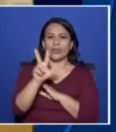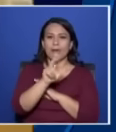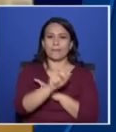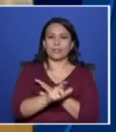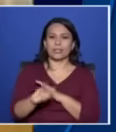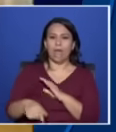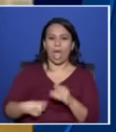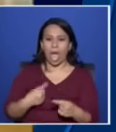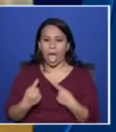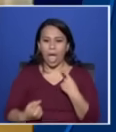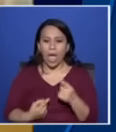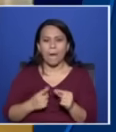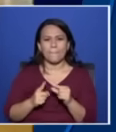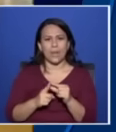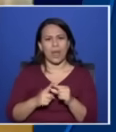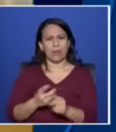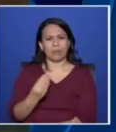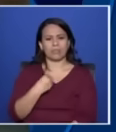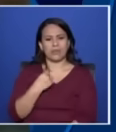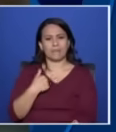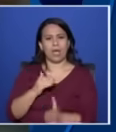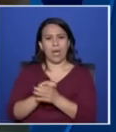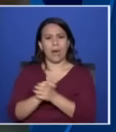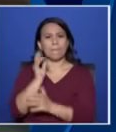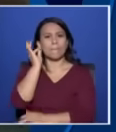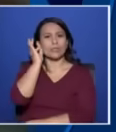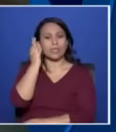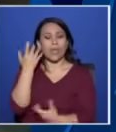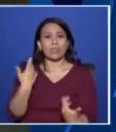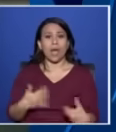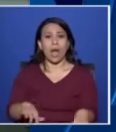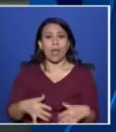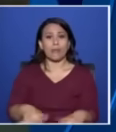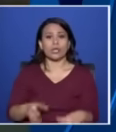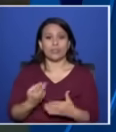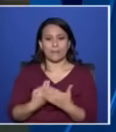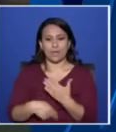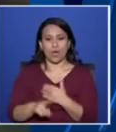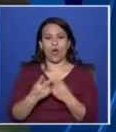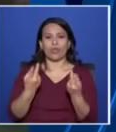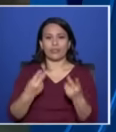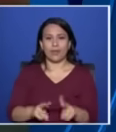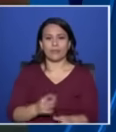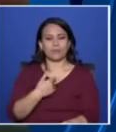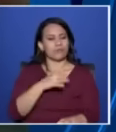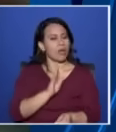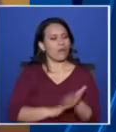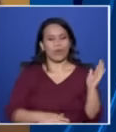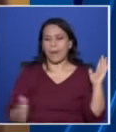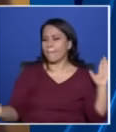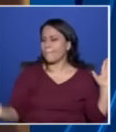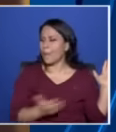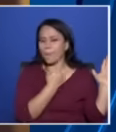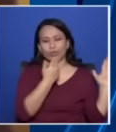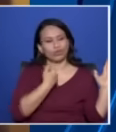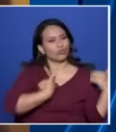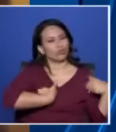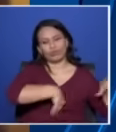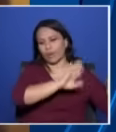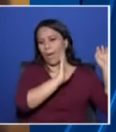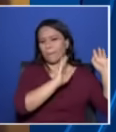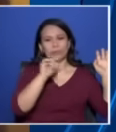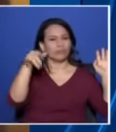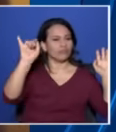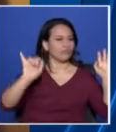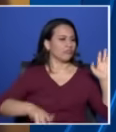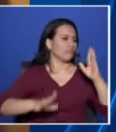a amenazarme. Entonces mi señora se puso nerviosa, mis hijos también, entonces opté por irme y dejé botada mi casa. Incluso funcionarios